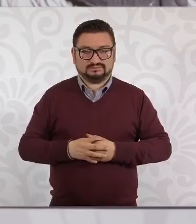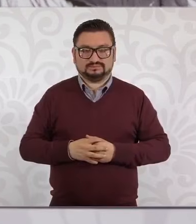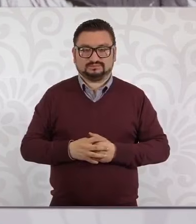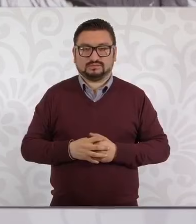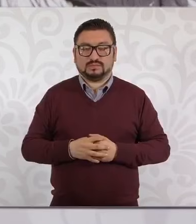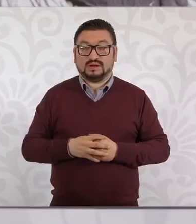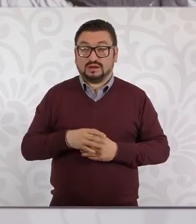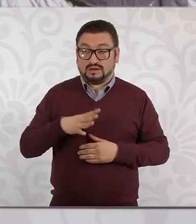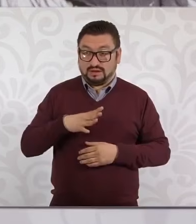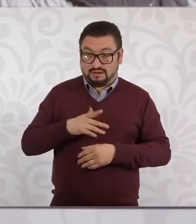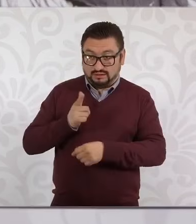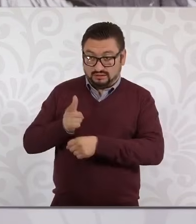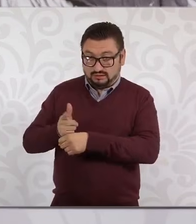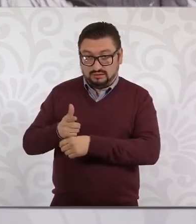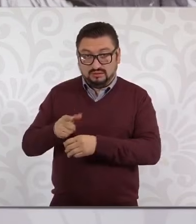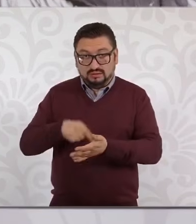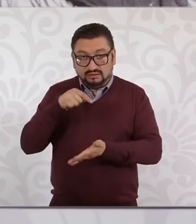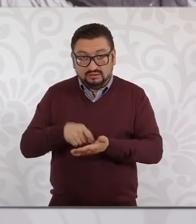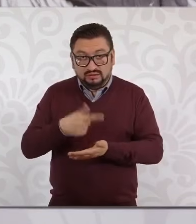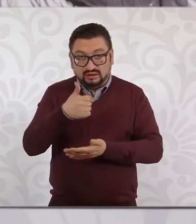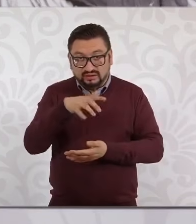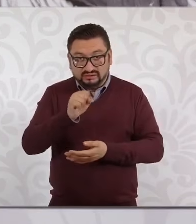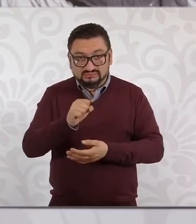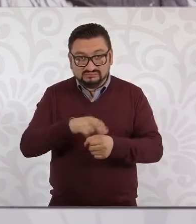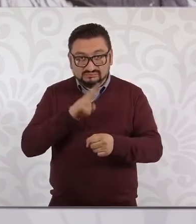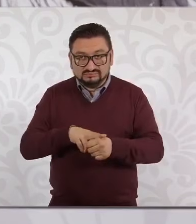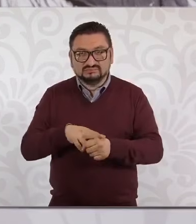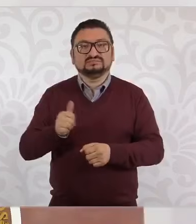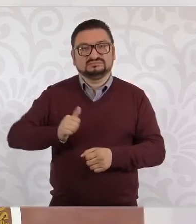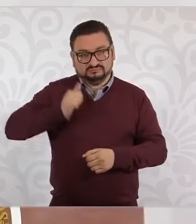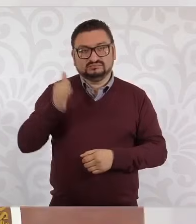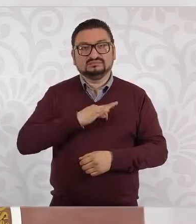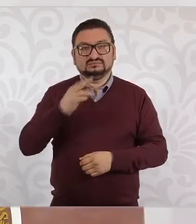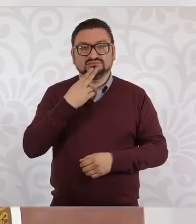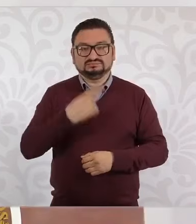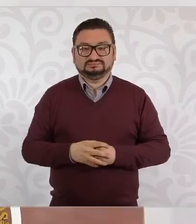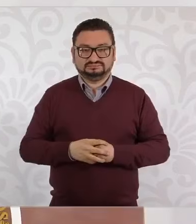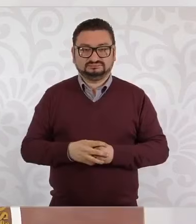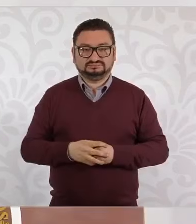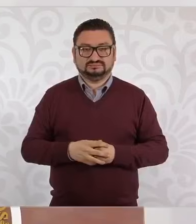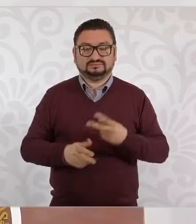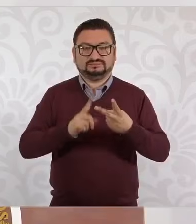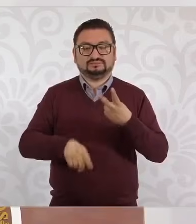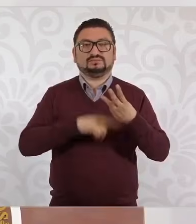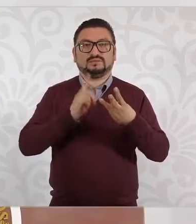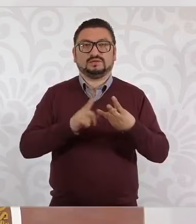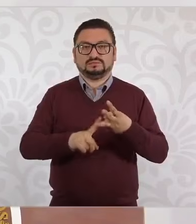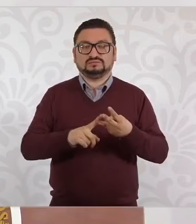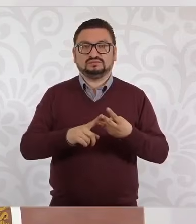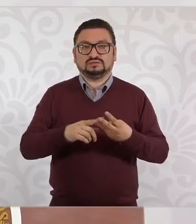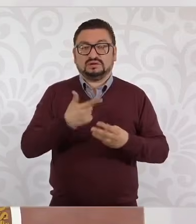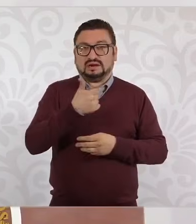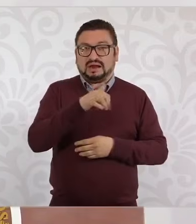yacimientos donde todavía hay gas natural, su aprovechamiento. Y la otra es, primero, las fuentes se llaman convencionales